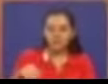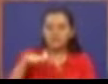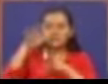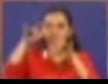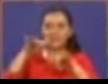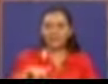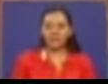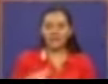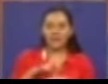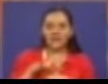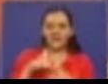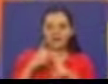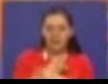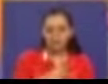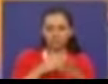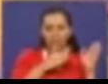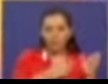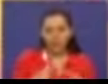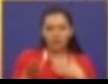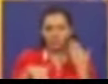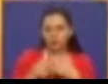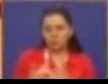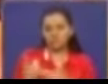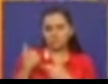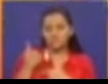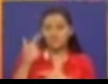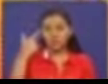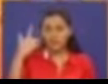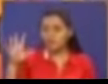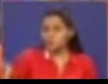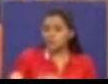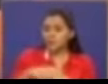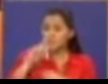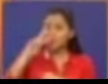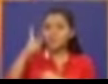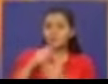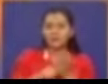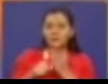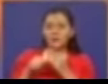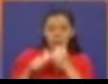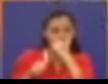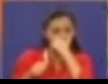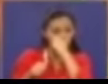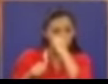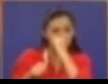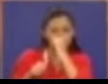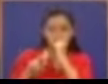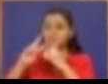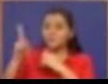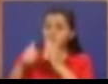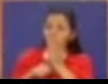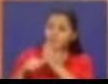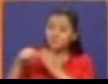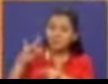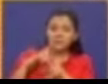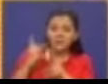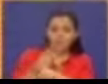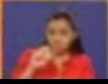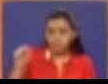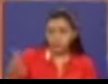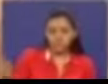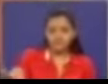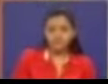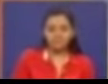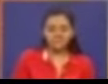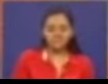Riego tenemos todo listo, planes de contingencia, etcétera. No sé si nuestro viceministro de Gestión de Riesgos nos puede dar más detalles. Adelante, José